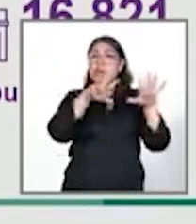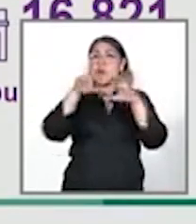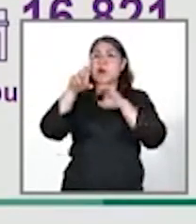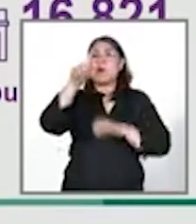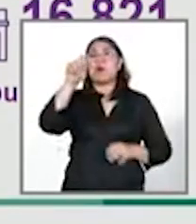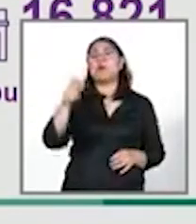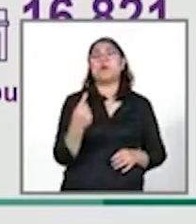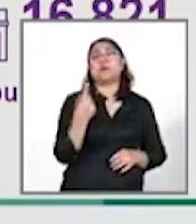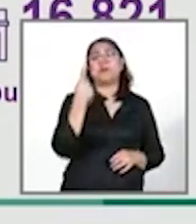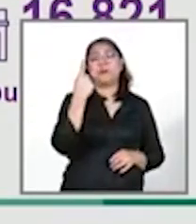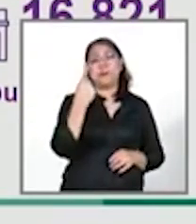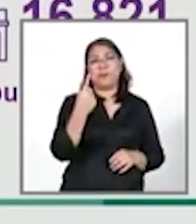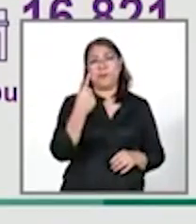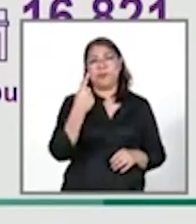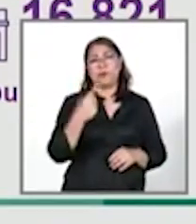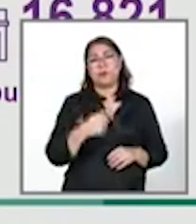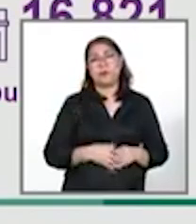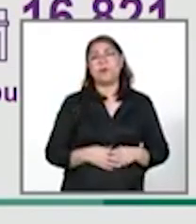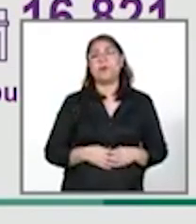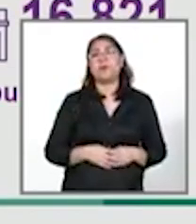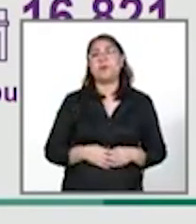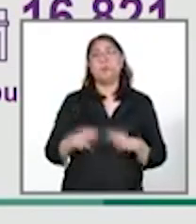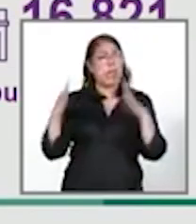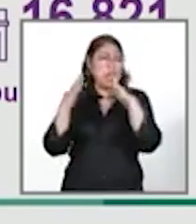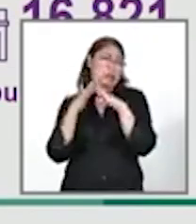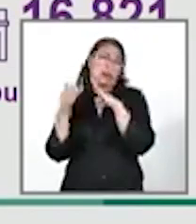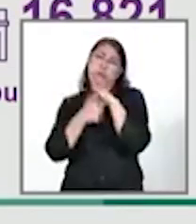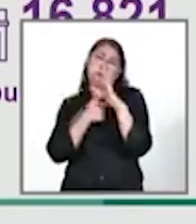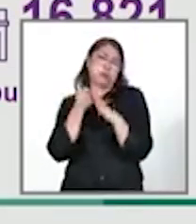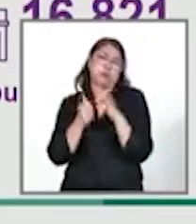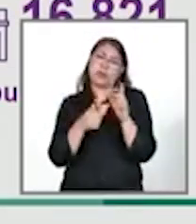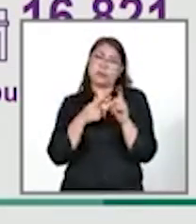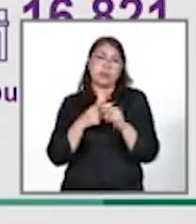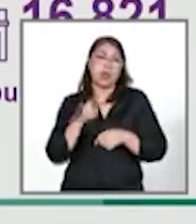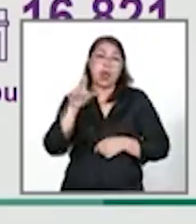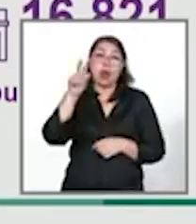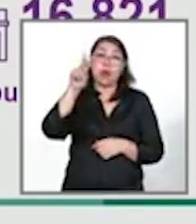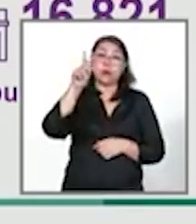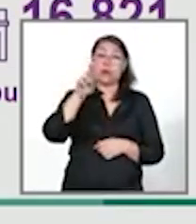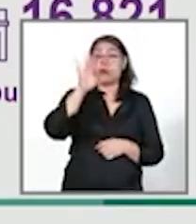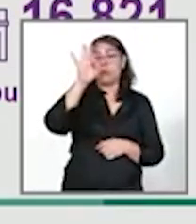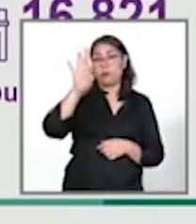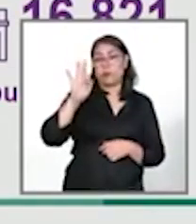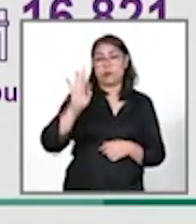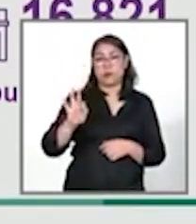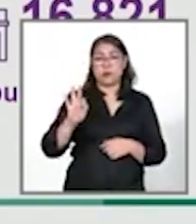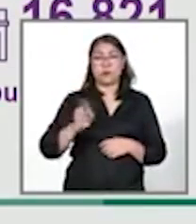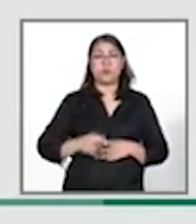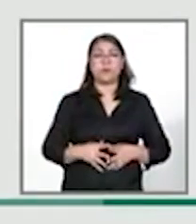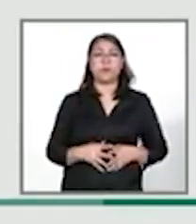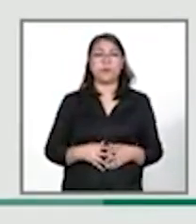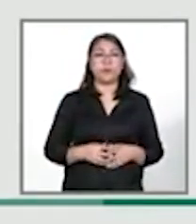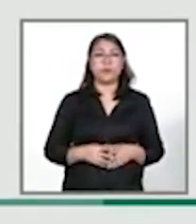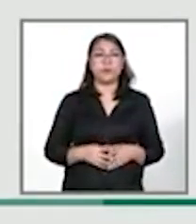16.821 casos que se han manejado de manera ambulatoria y que representan el 80% de los casos.